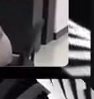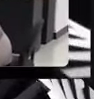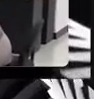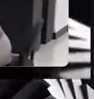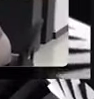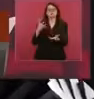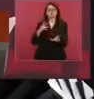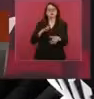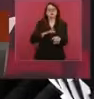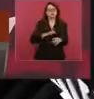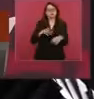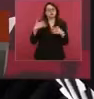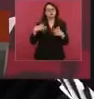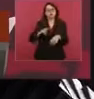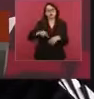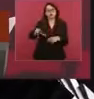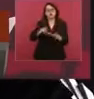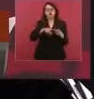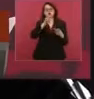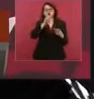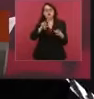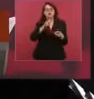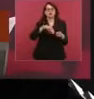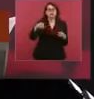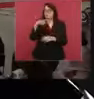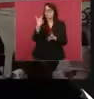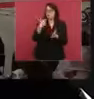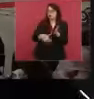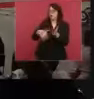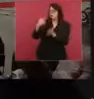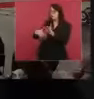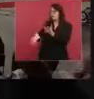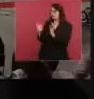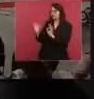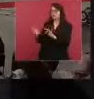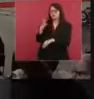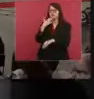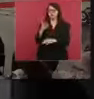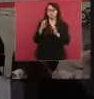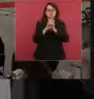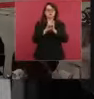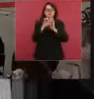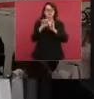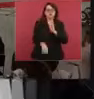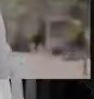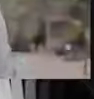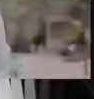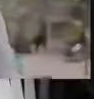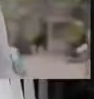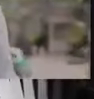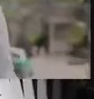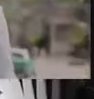y la convocatoria emitida por Morena impide que cualquiera que tenga ese antecedente participe en el proceso interno pueda ser candidato.